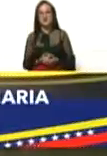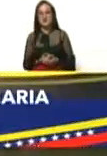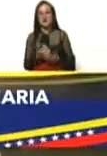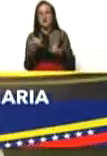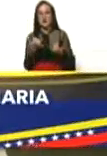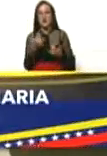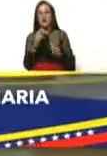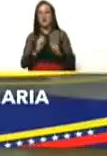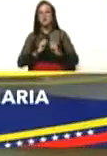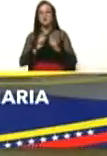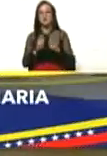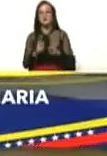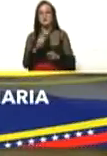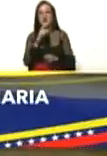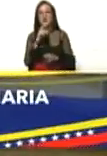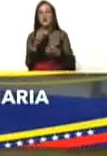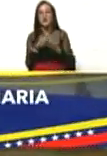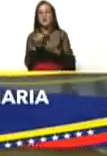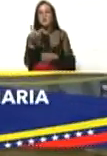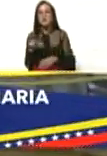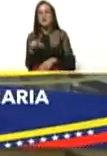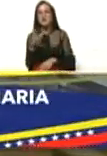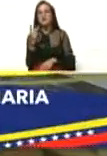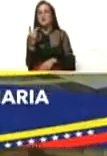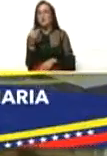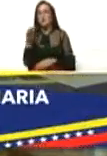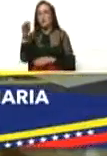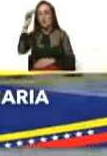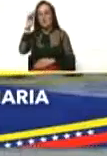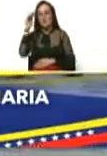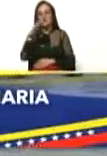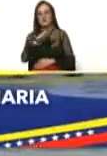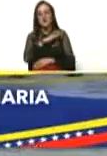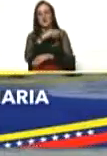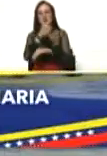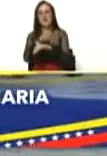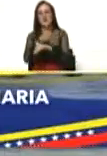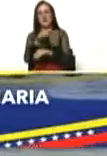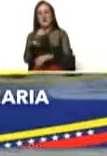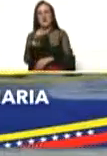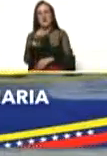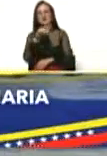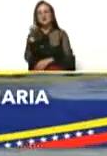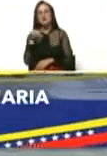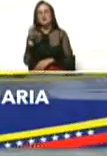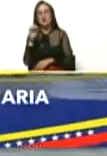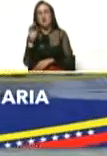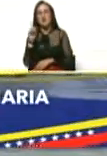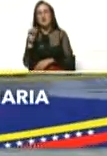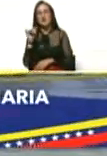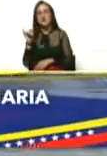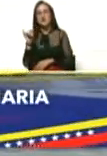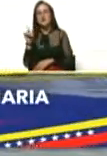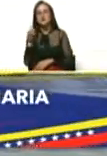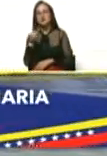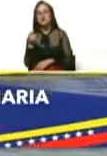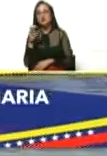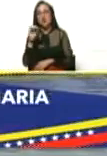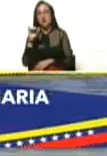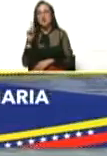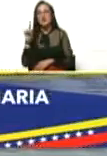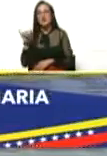la palabra al compañero segundo comandante y jefe del Estado Mayor de la SODI, el general de Brigada Hernández.